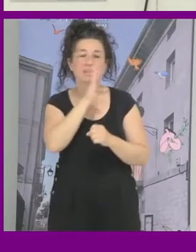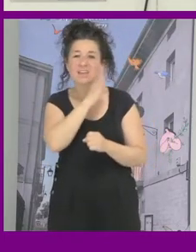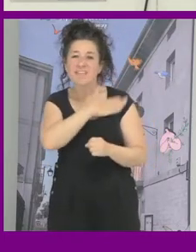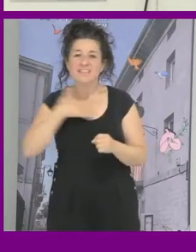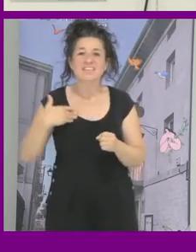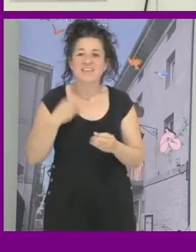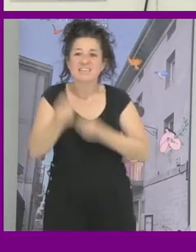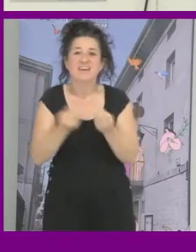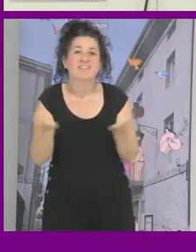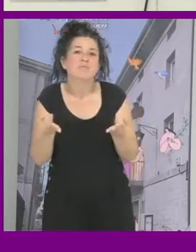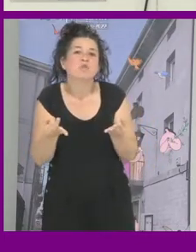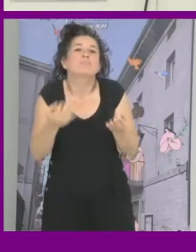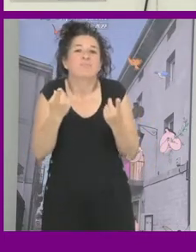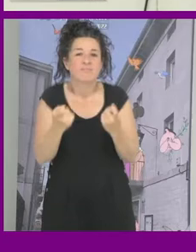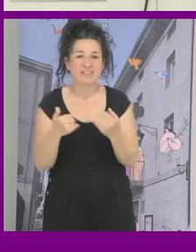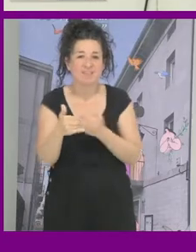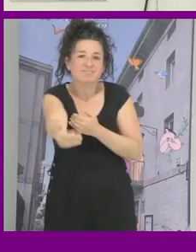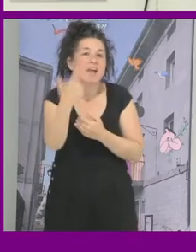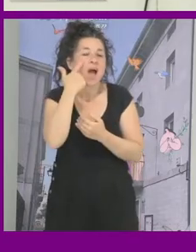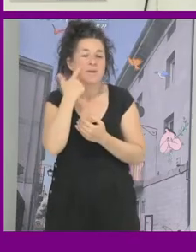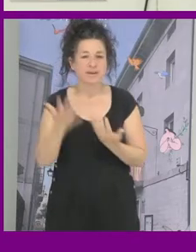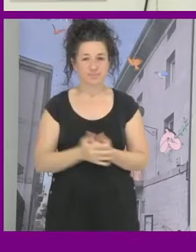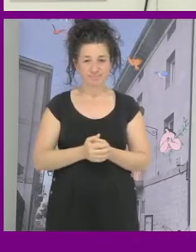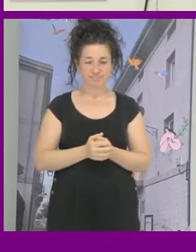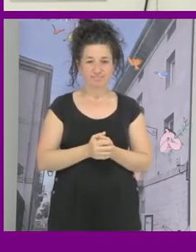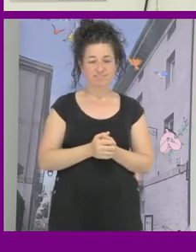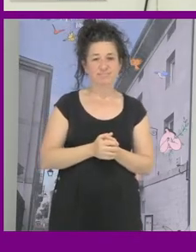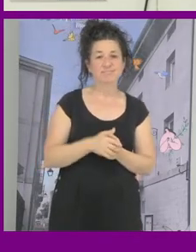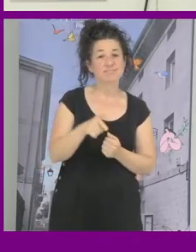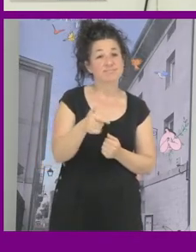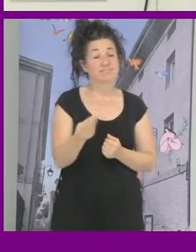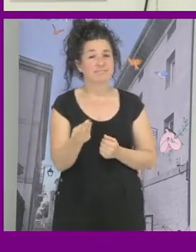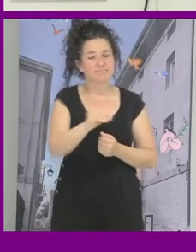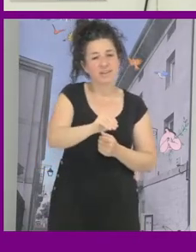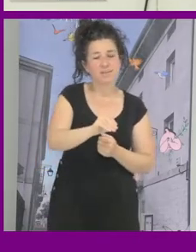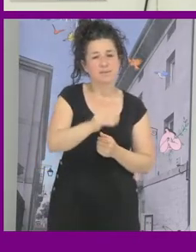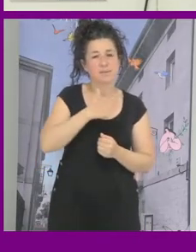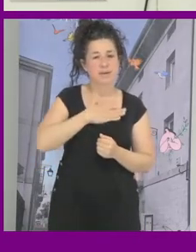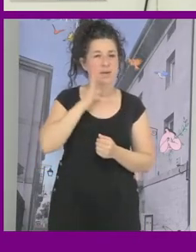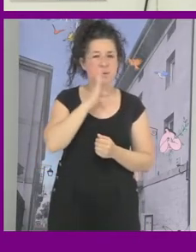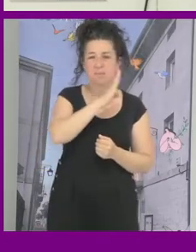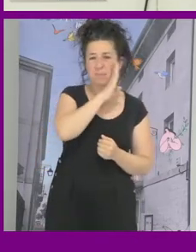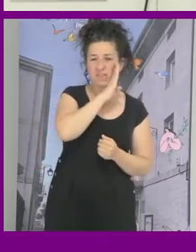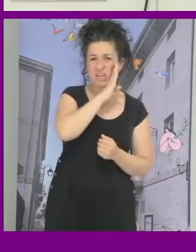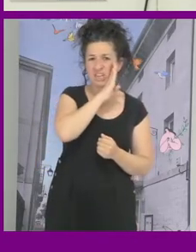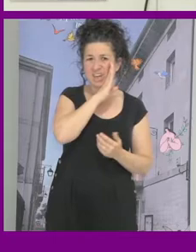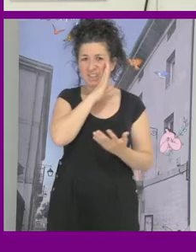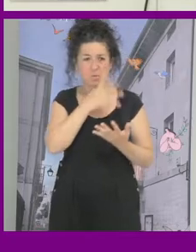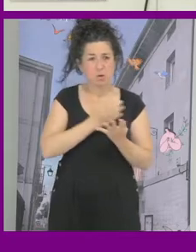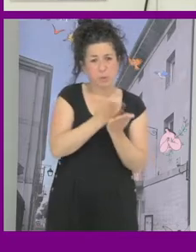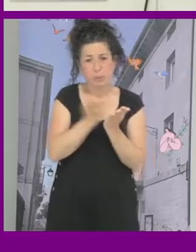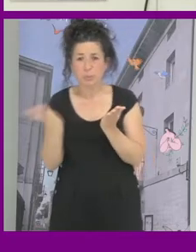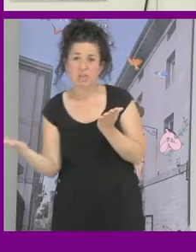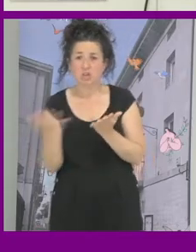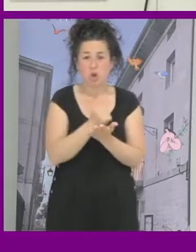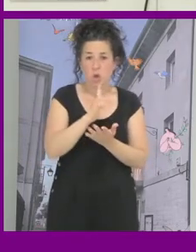Hori esan du Graziak, eta Eva Abrille que gaineratu du. Para mí, la maternidad está siendo de todo menos una trampa. Y me parece que